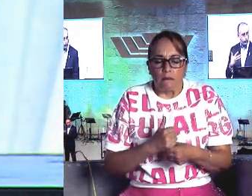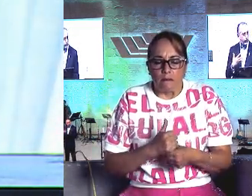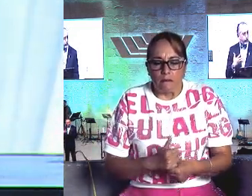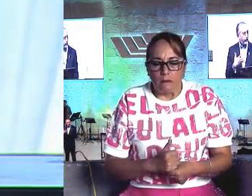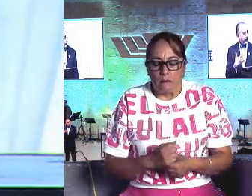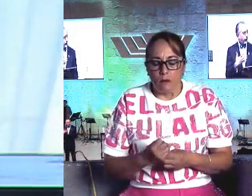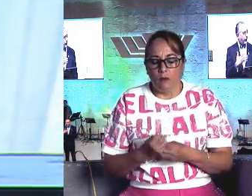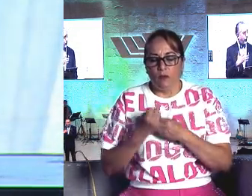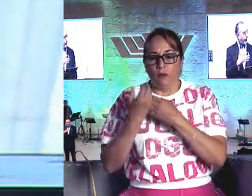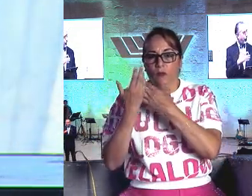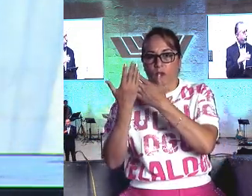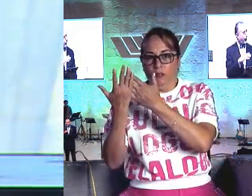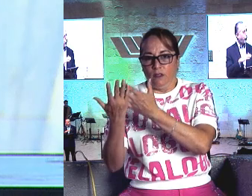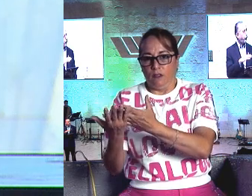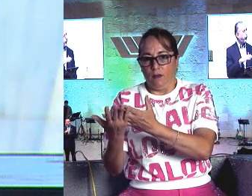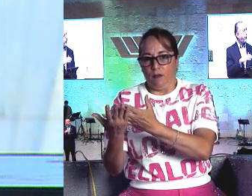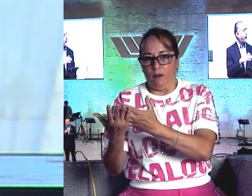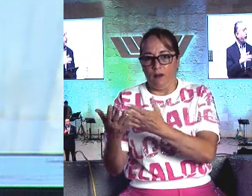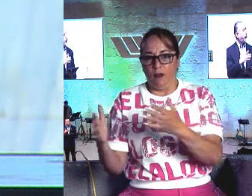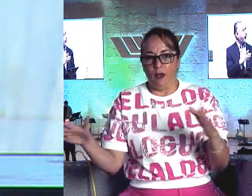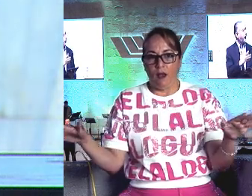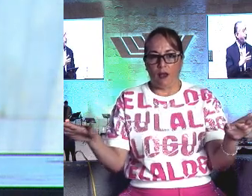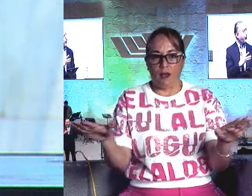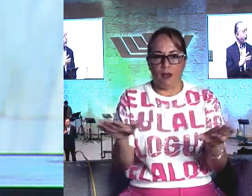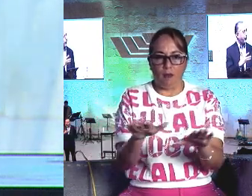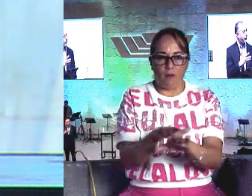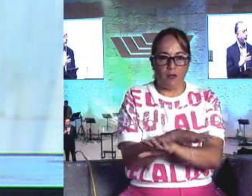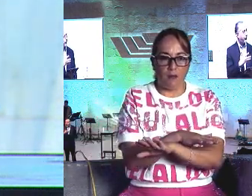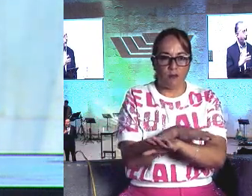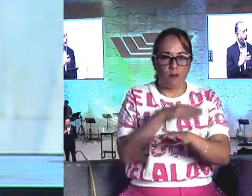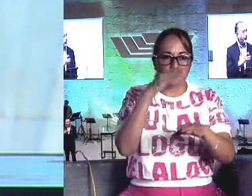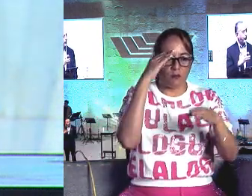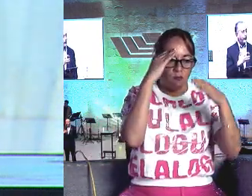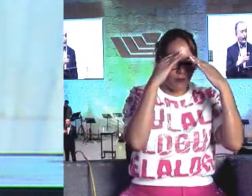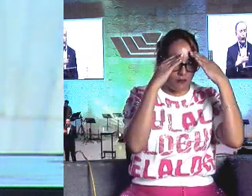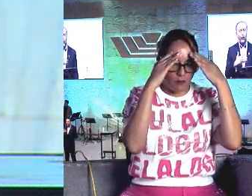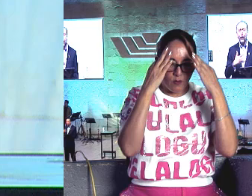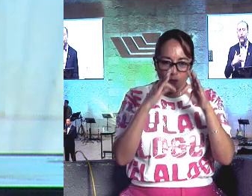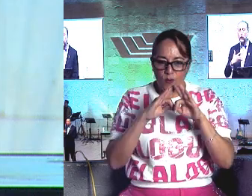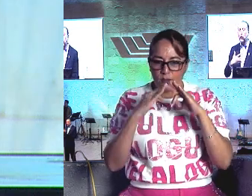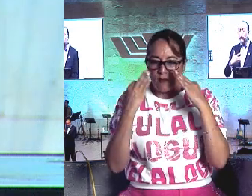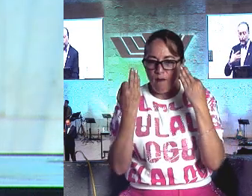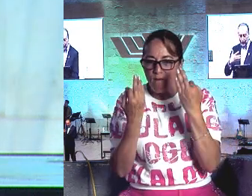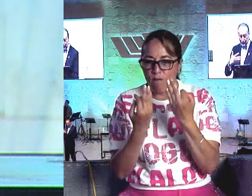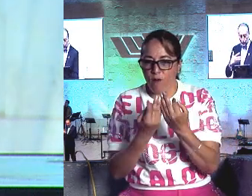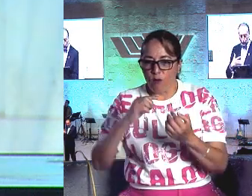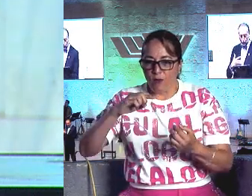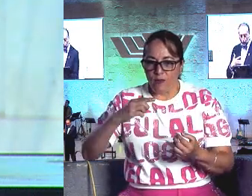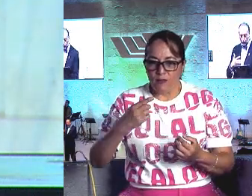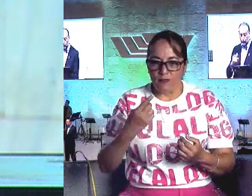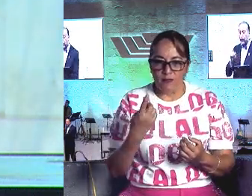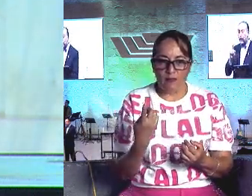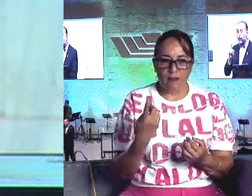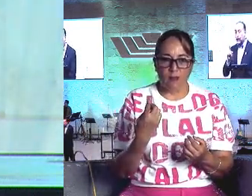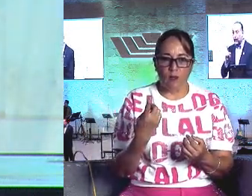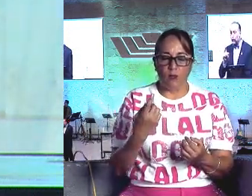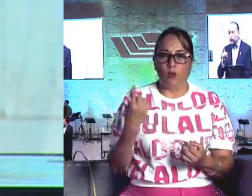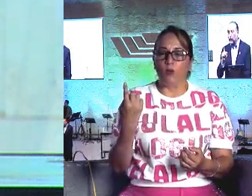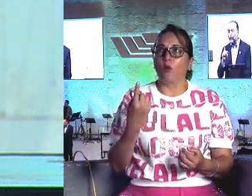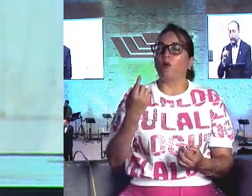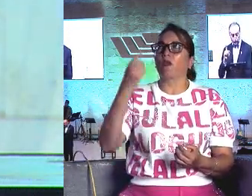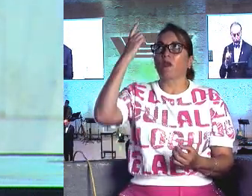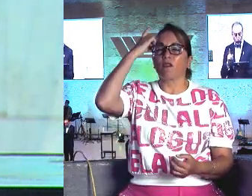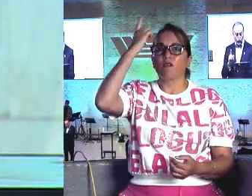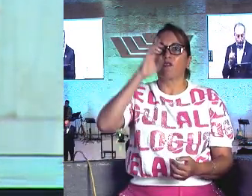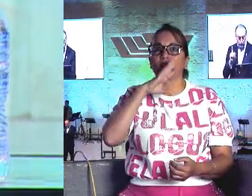nos lleva a cambiar nuestra perspectiva de lo que Dios quiere con nosotros. Y ahí mismo en el